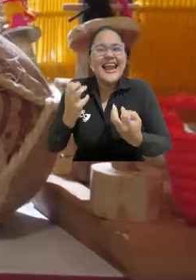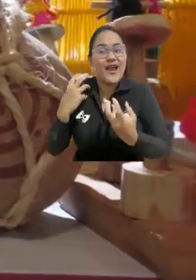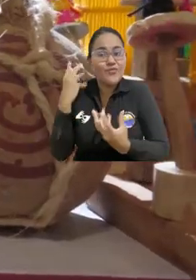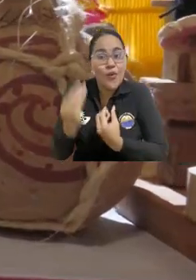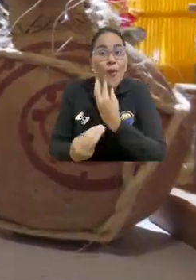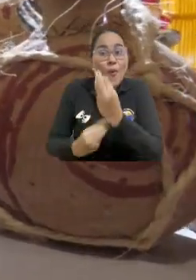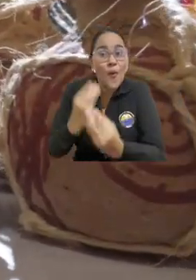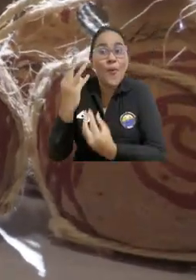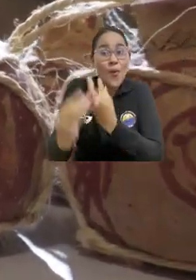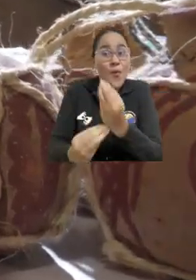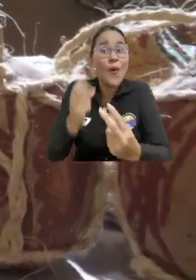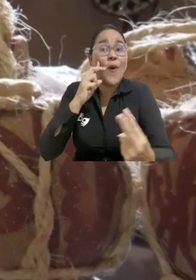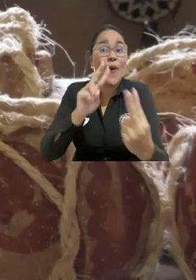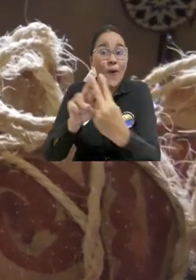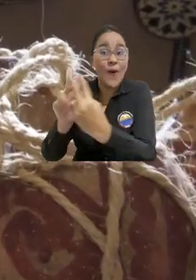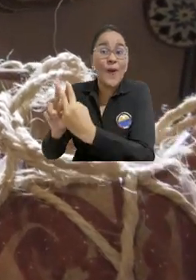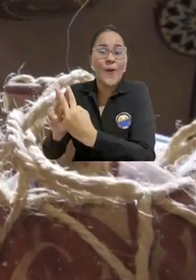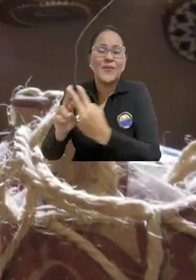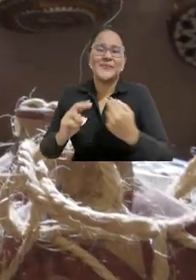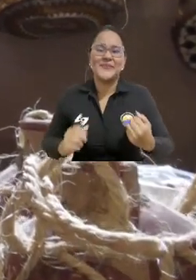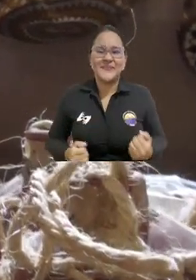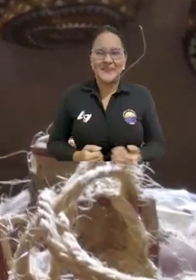conozca en otras generaciones.